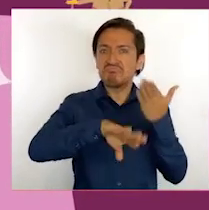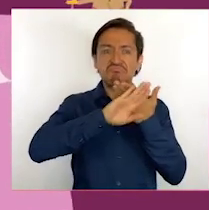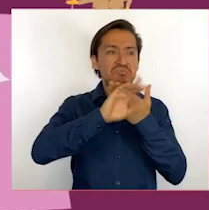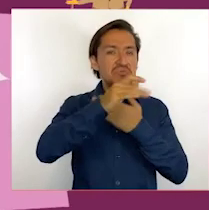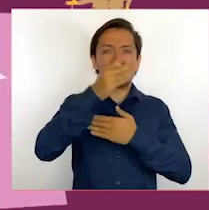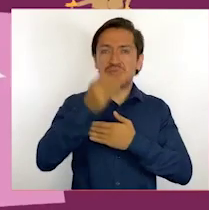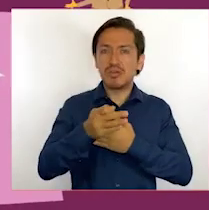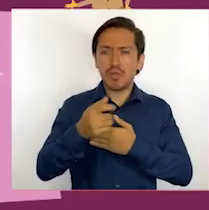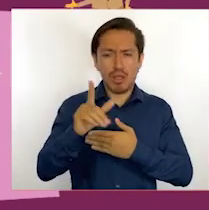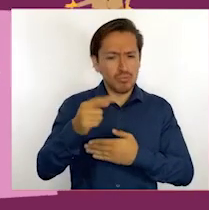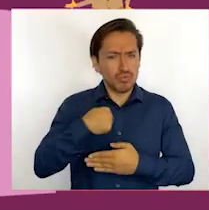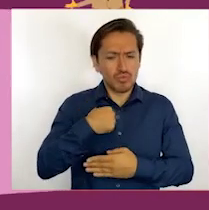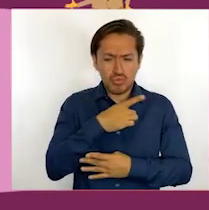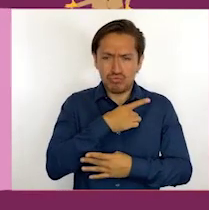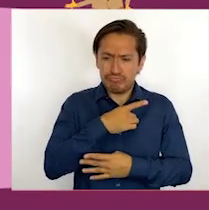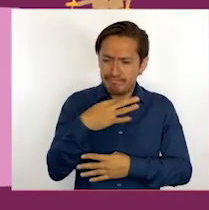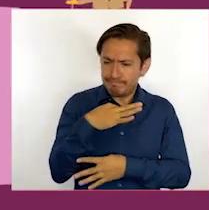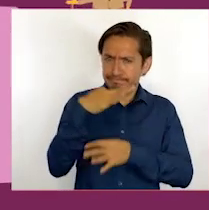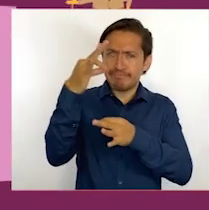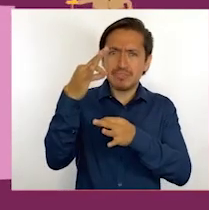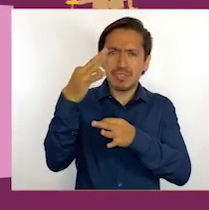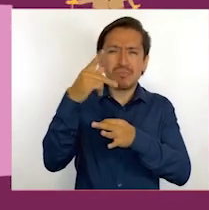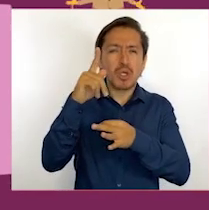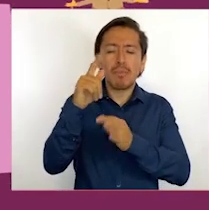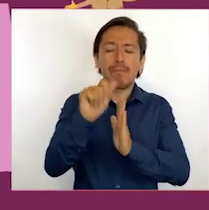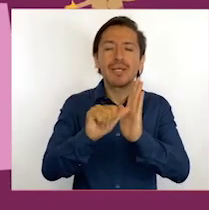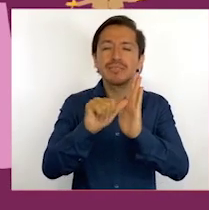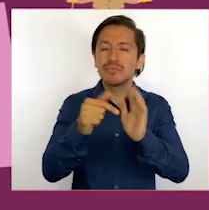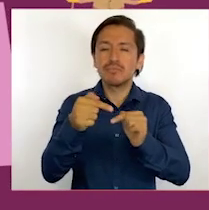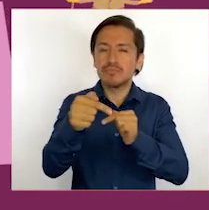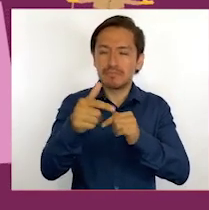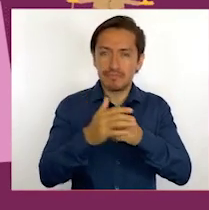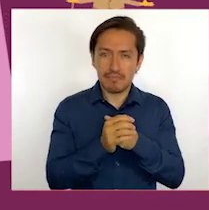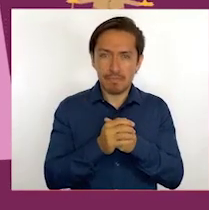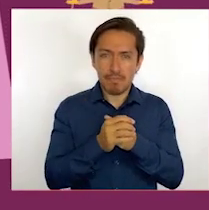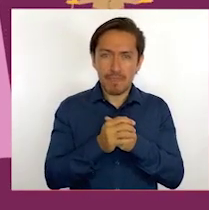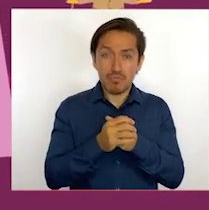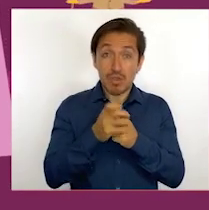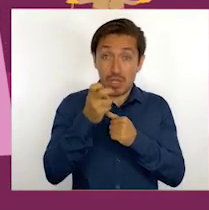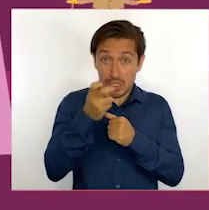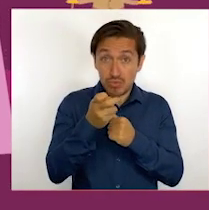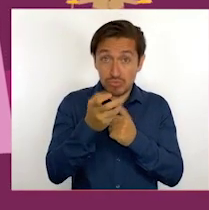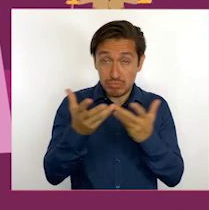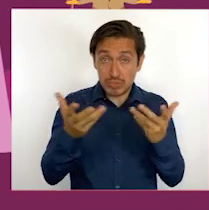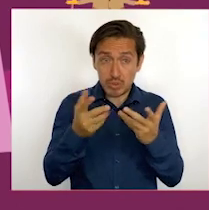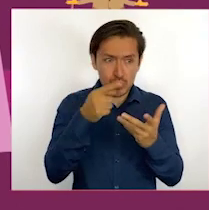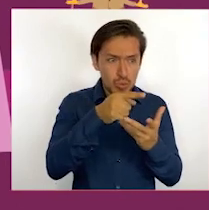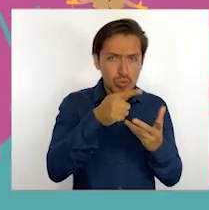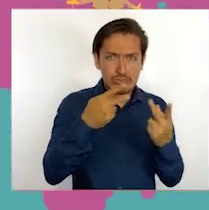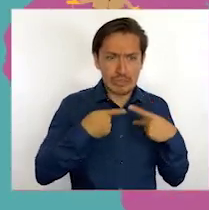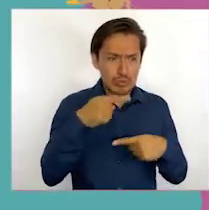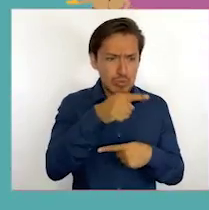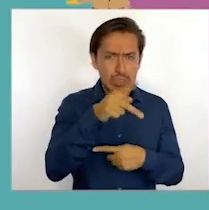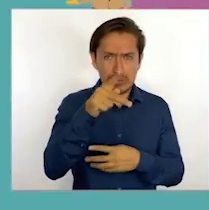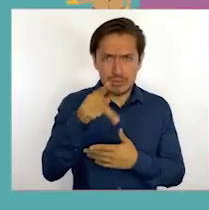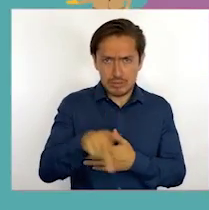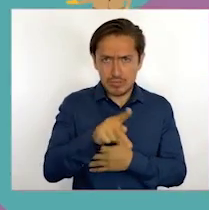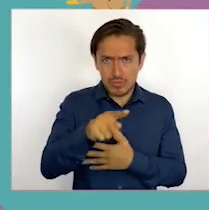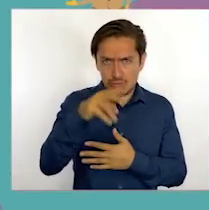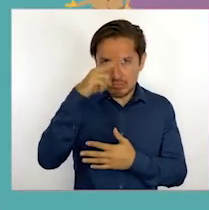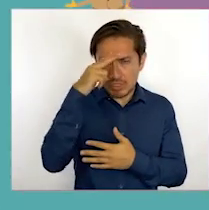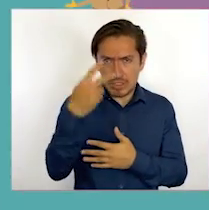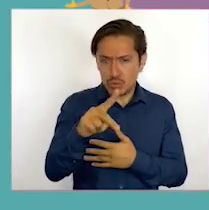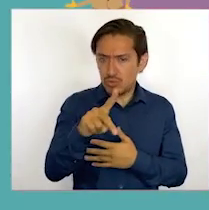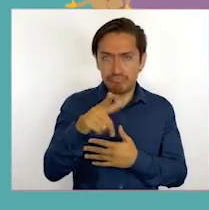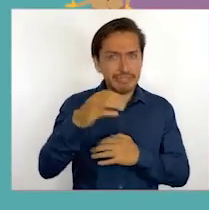de su propuesta, se autoproclamó emperador de México, aunque solo por unos meses. Ante estas acciones, se le